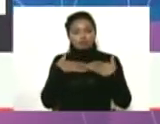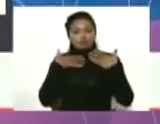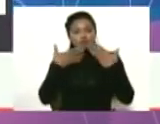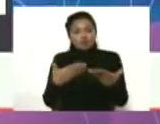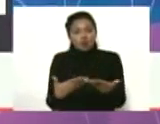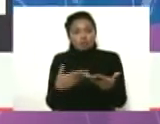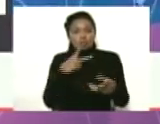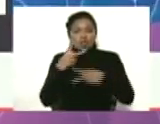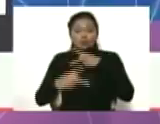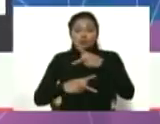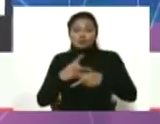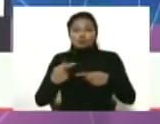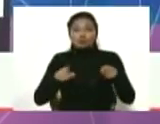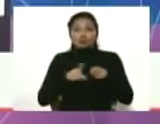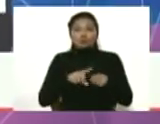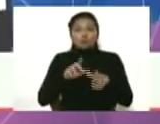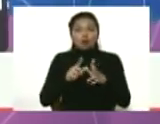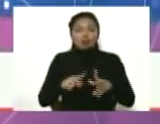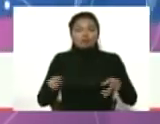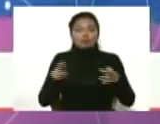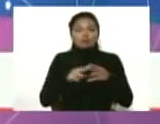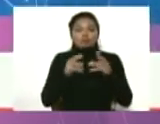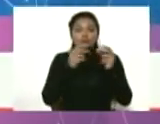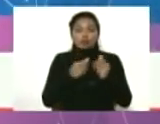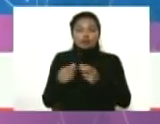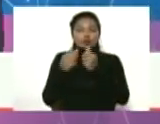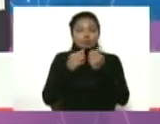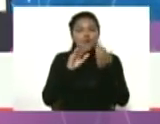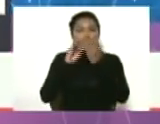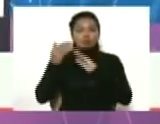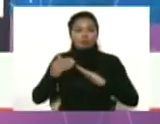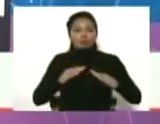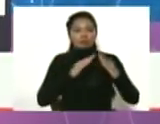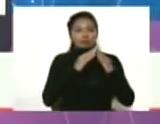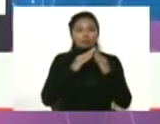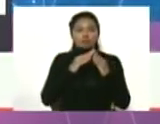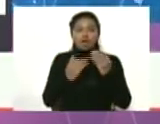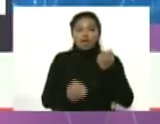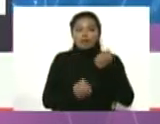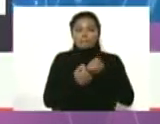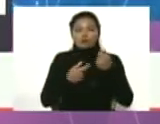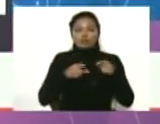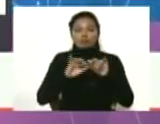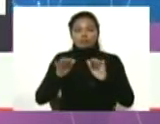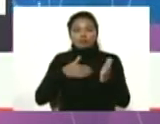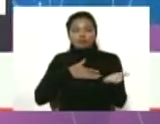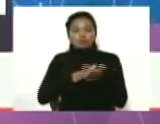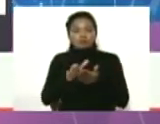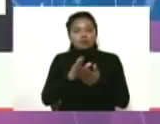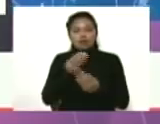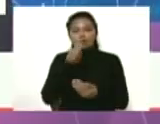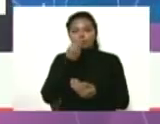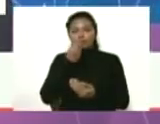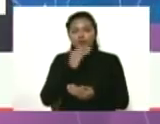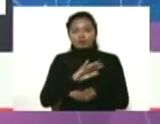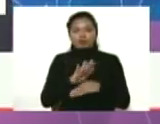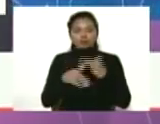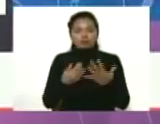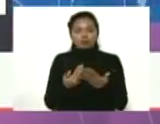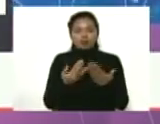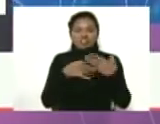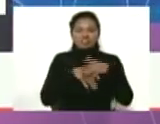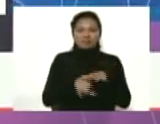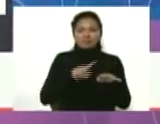la producción en el marco de la economía comunal, en apoyo a la soberanía alimentaria a través